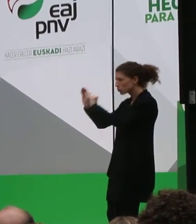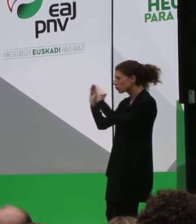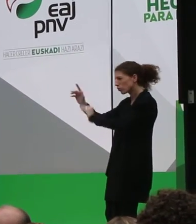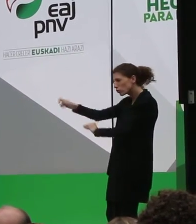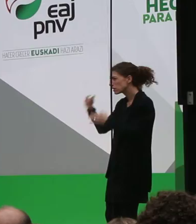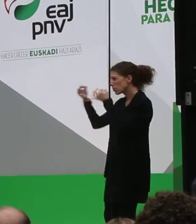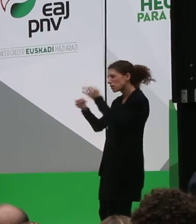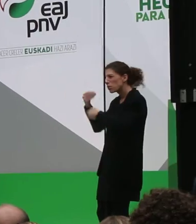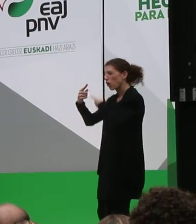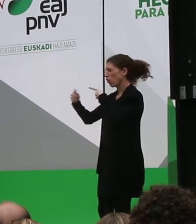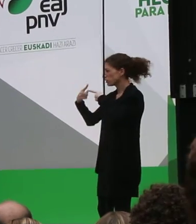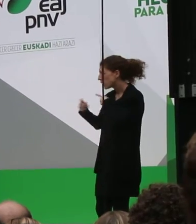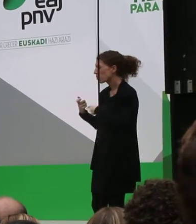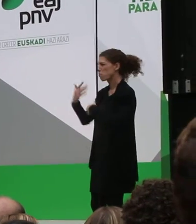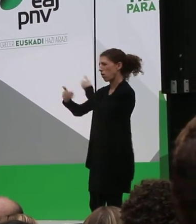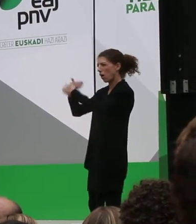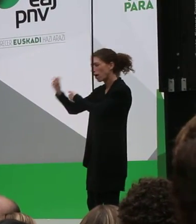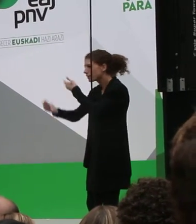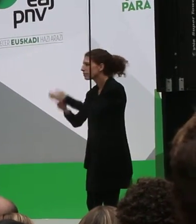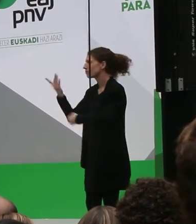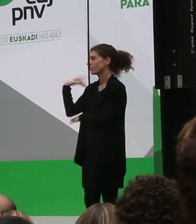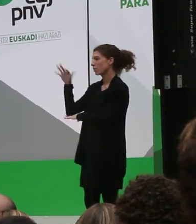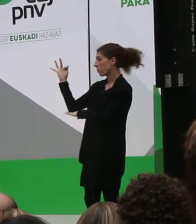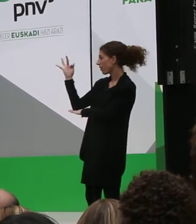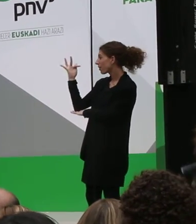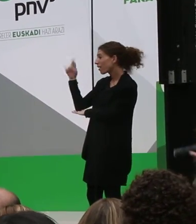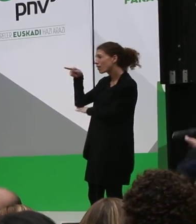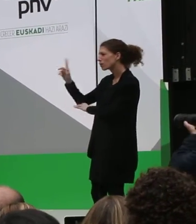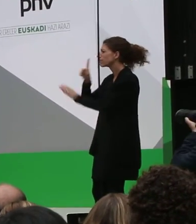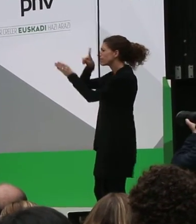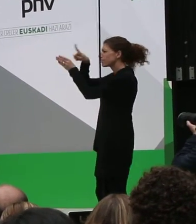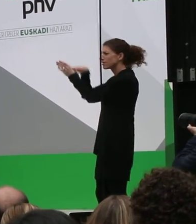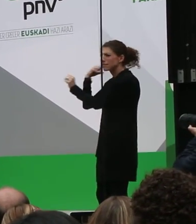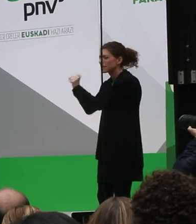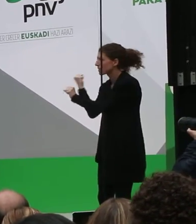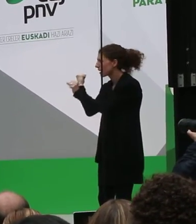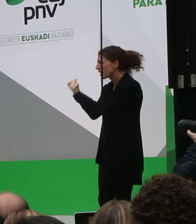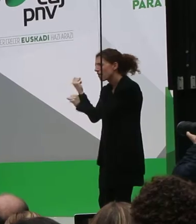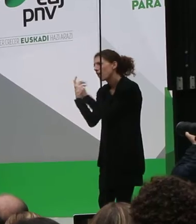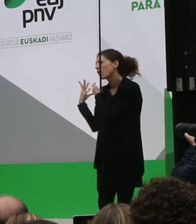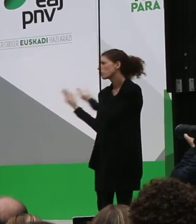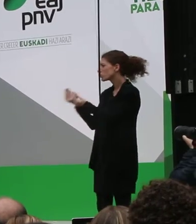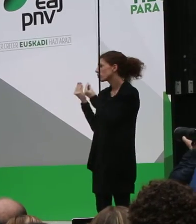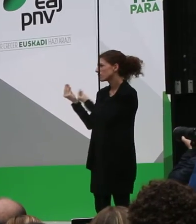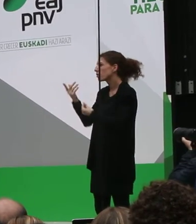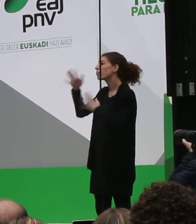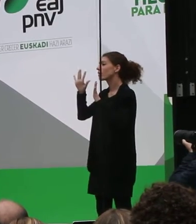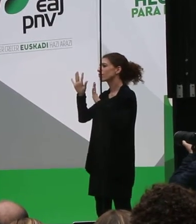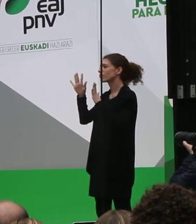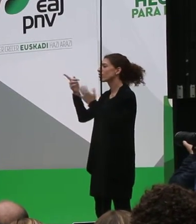jarraituko dugu. Bizkaia ere induzu, usta jaso ere, baina berriz